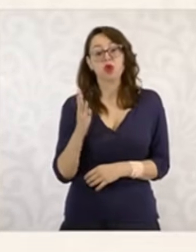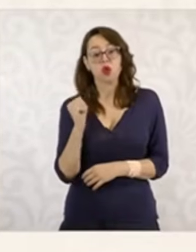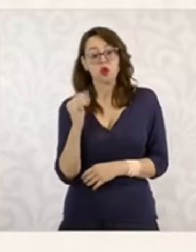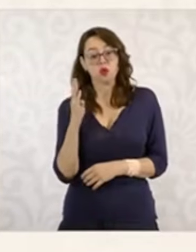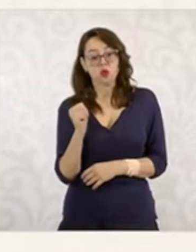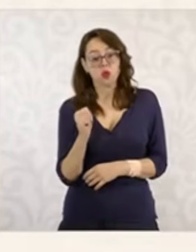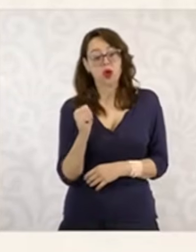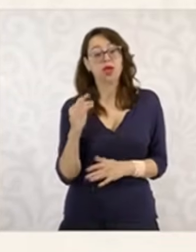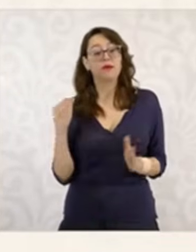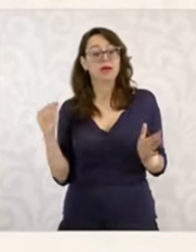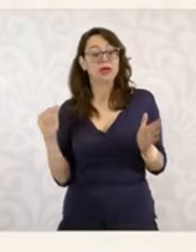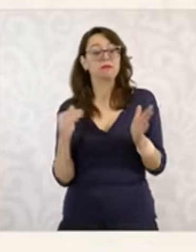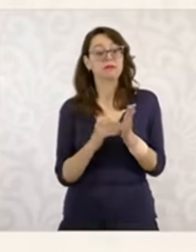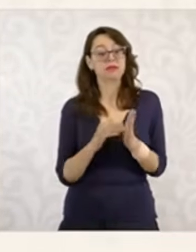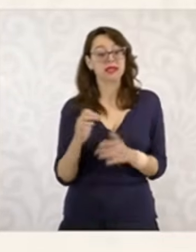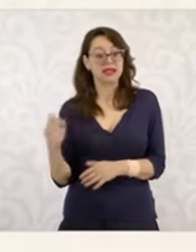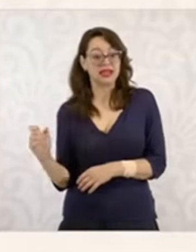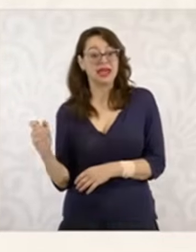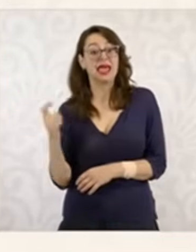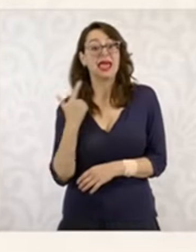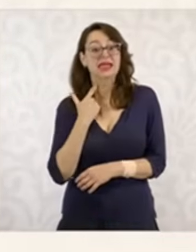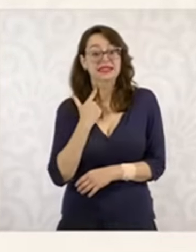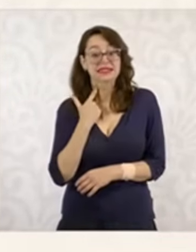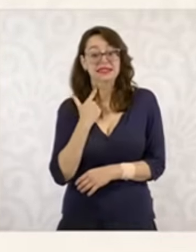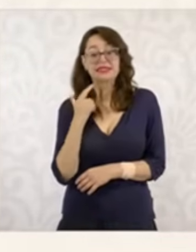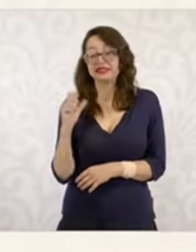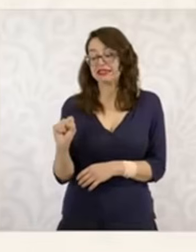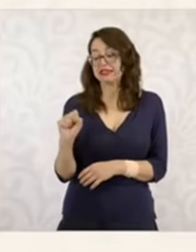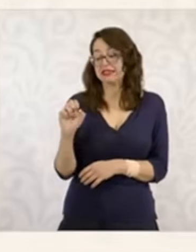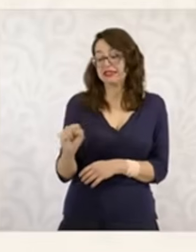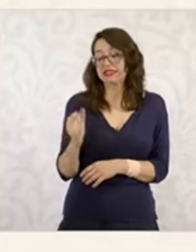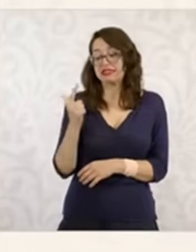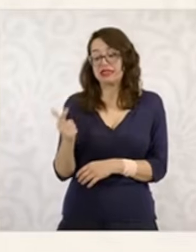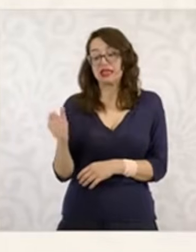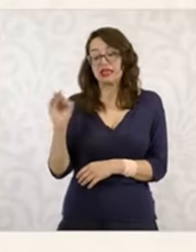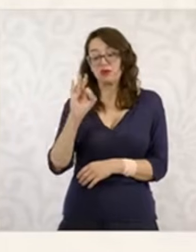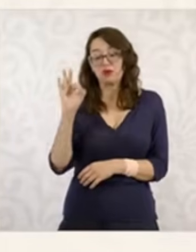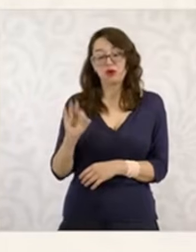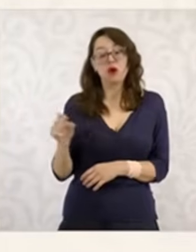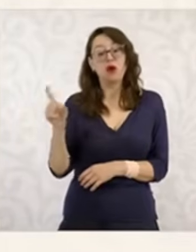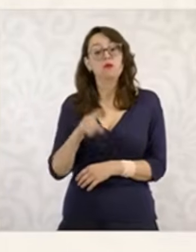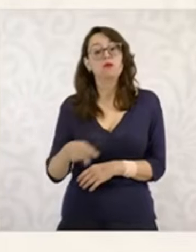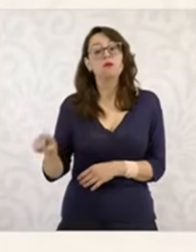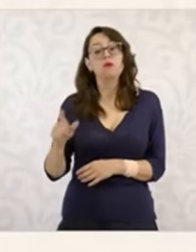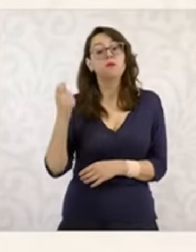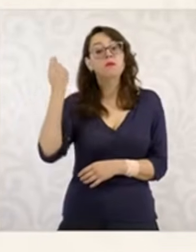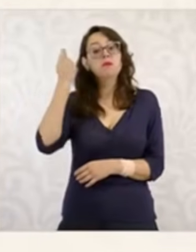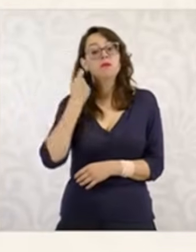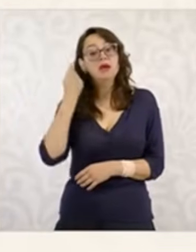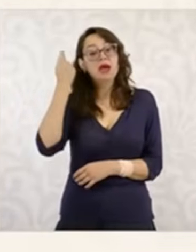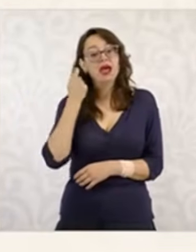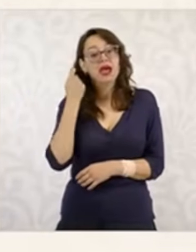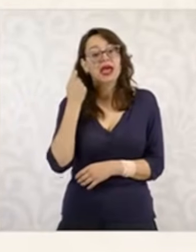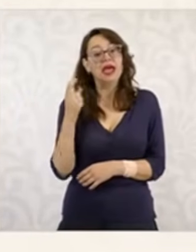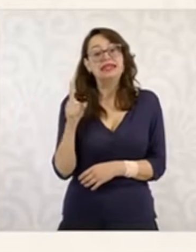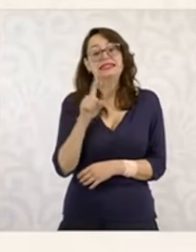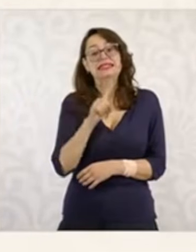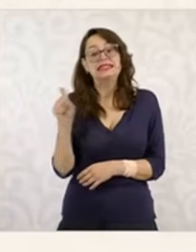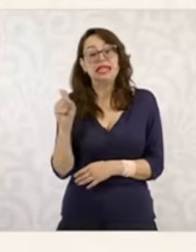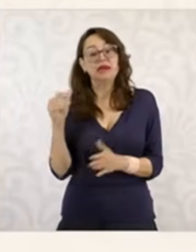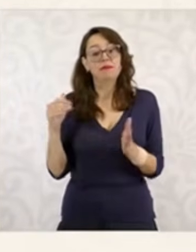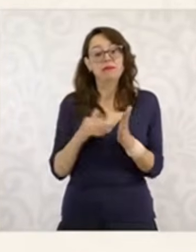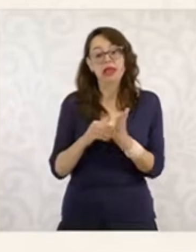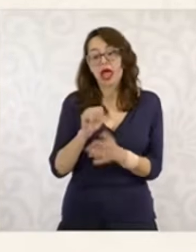9,457 extrabajadores, el 67%, casi el 70%, reciben una pensión de 100,000 a 1,000,000 de